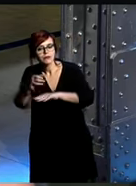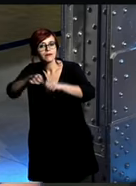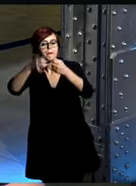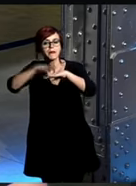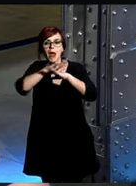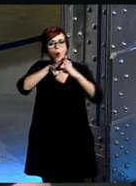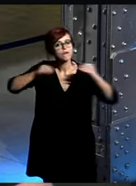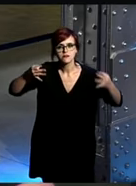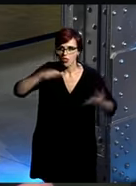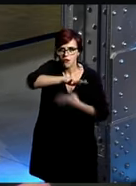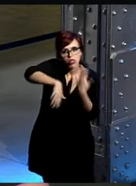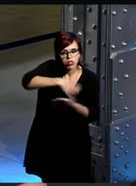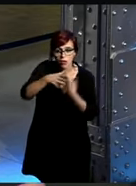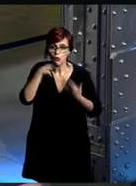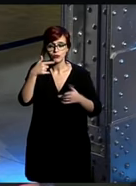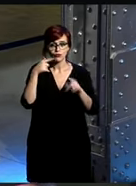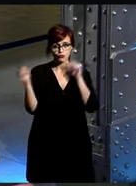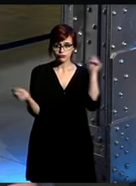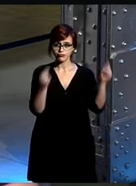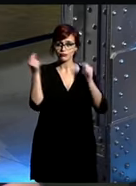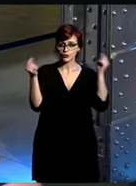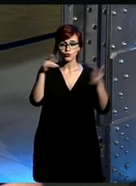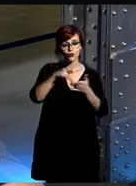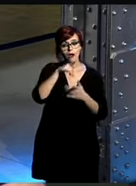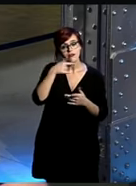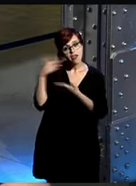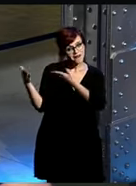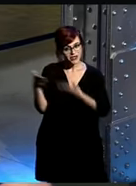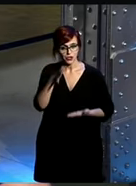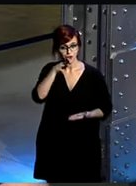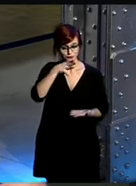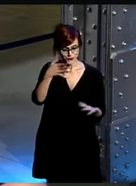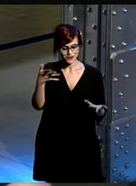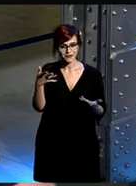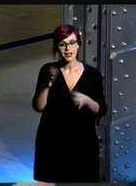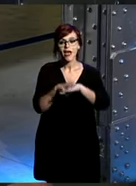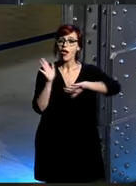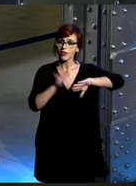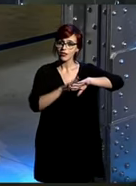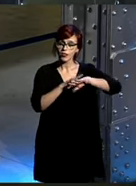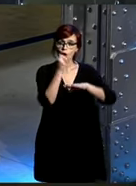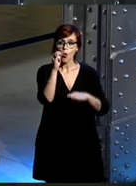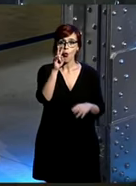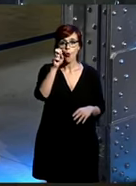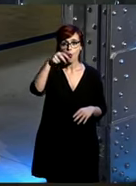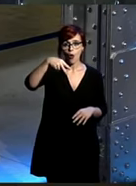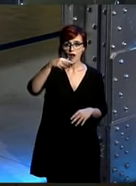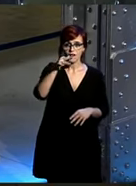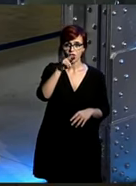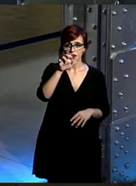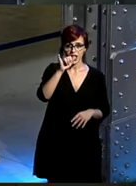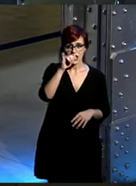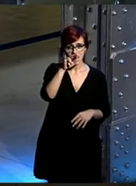Y para esto tenemos esta mesa y tenemos a nuestros invitados. A mi izquierda tengo a Juan Freire, que como ya ha